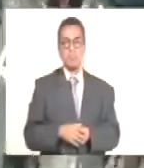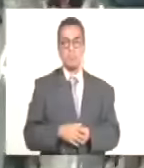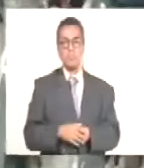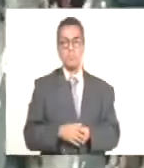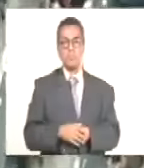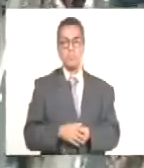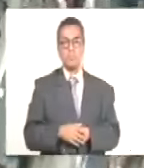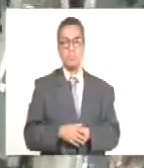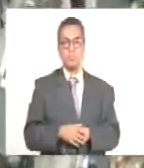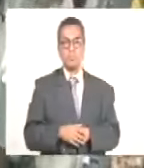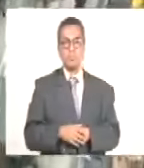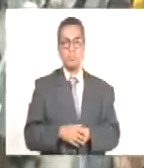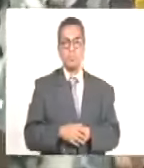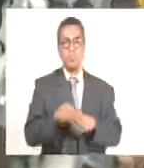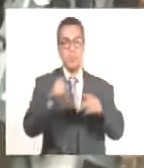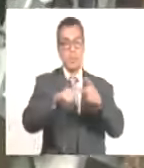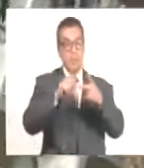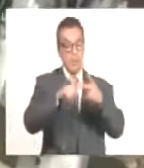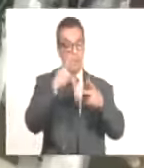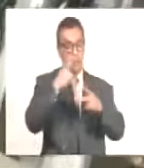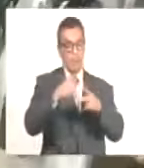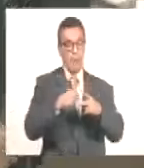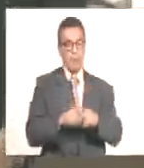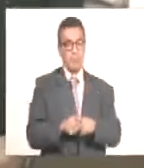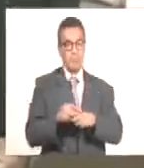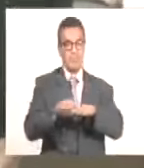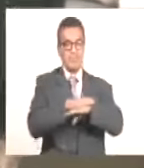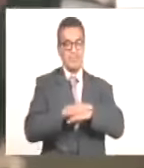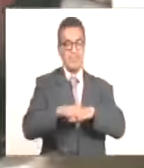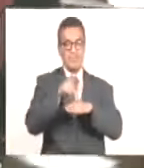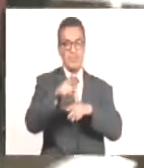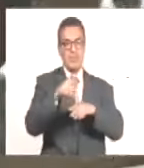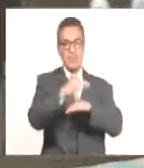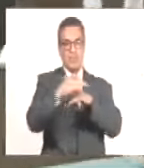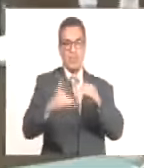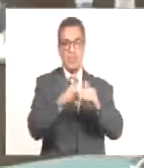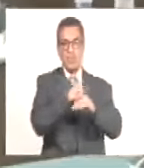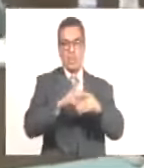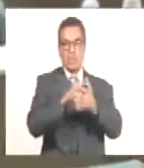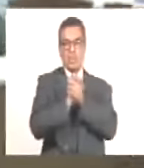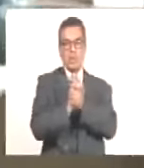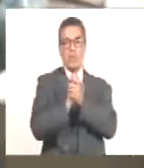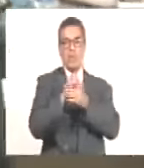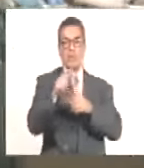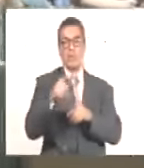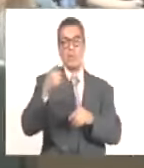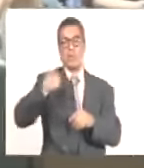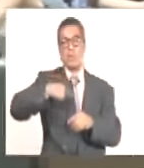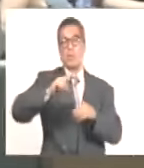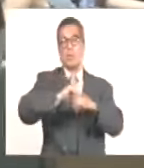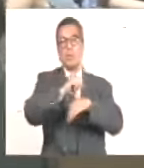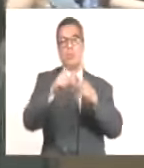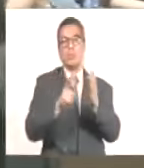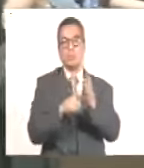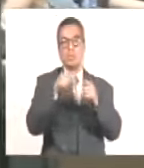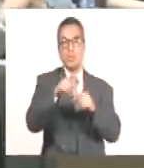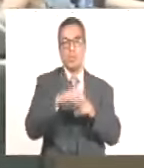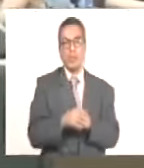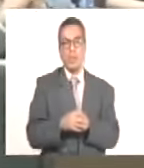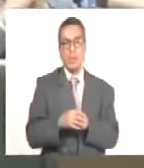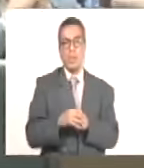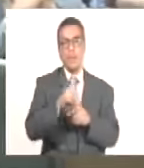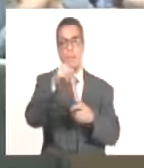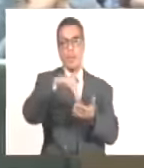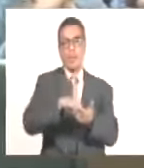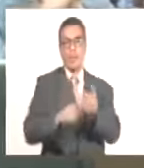la claridad del presidente, segundo vicepresidente, compañeras, tiene total vigencia, que en el